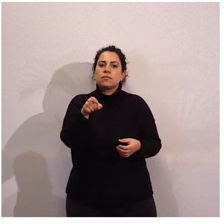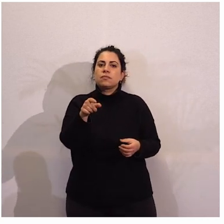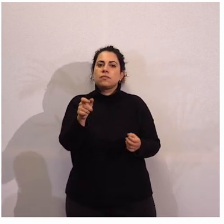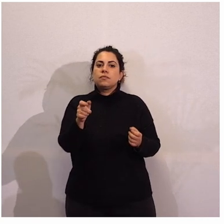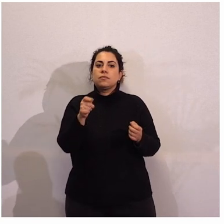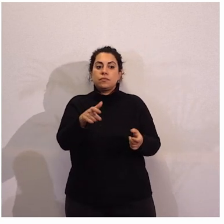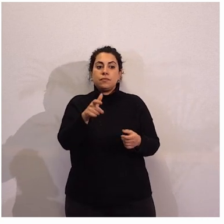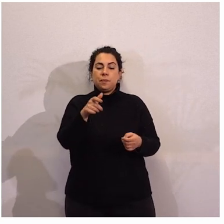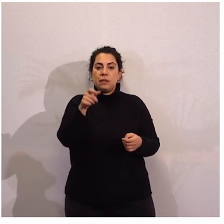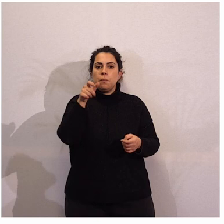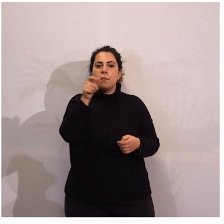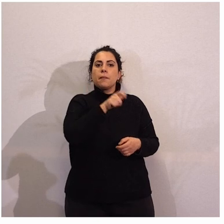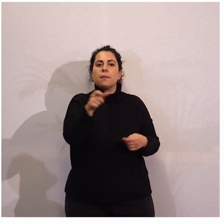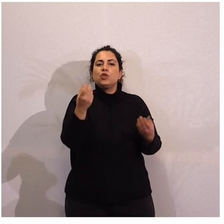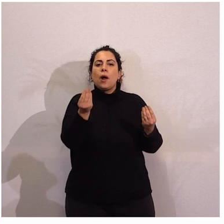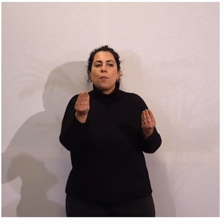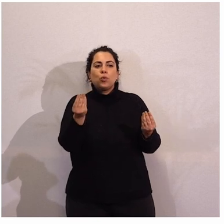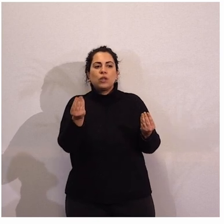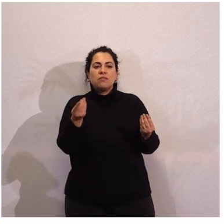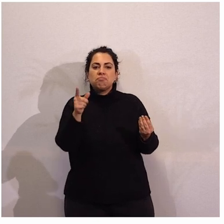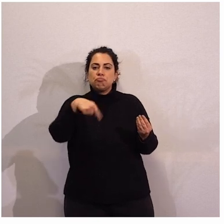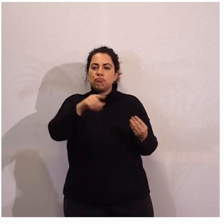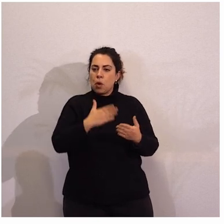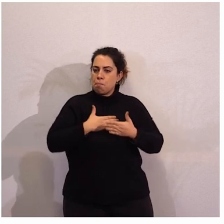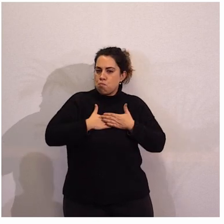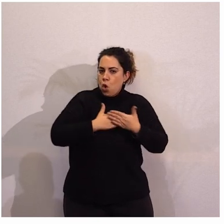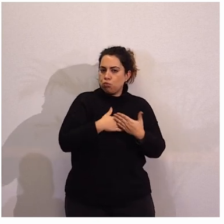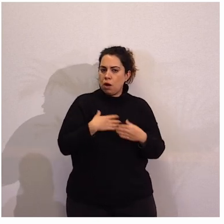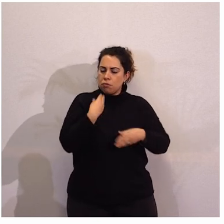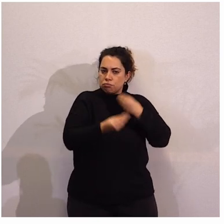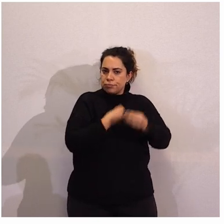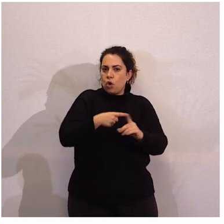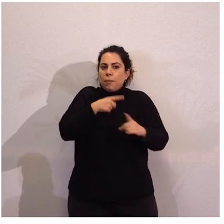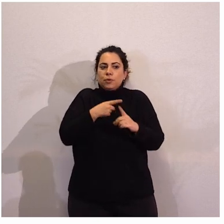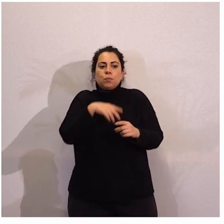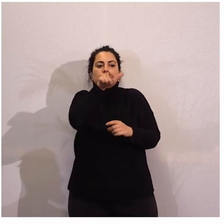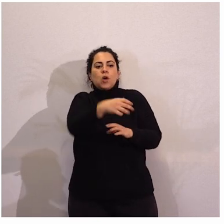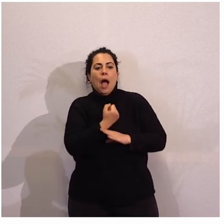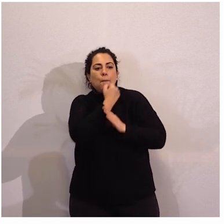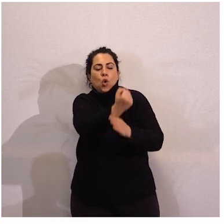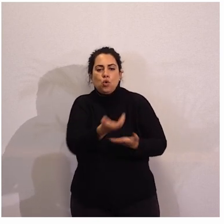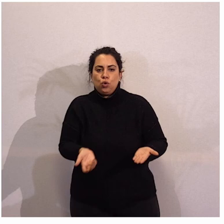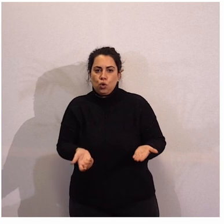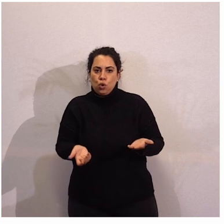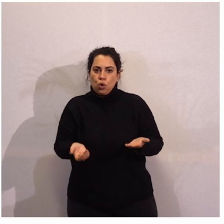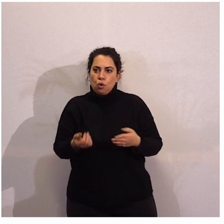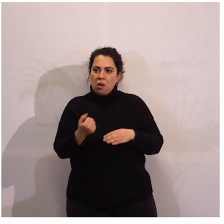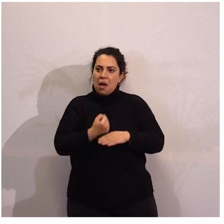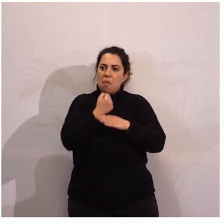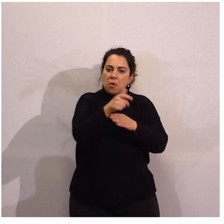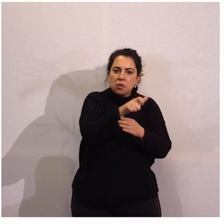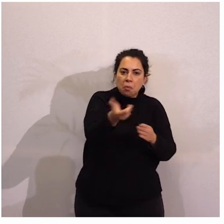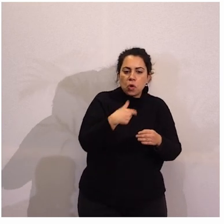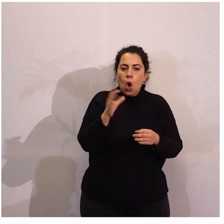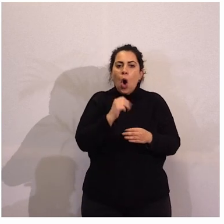personas lo que estén es haciendo voluntariado, apoyando a una persona, apoyando a unas personas,